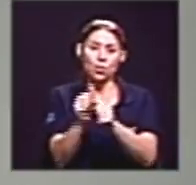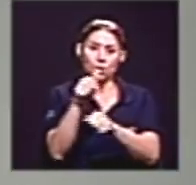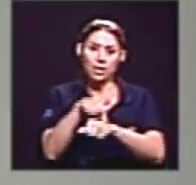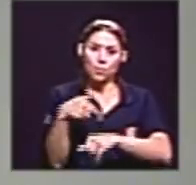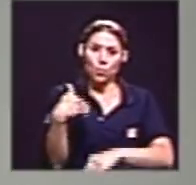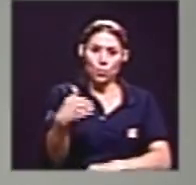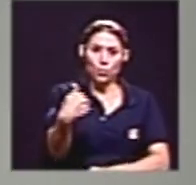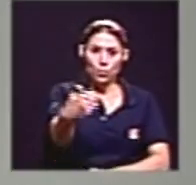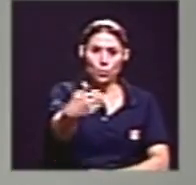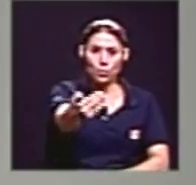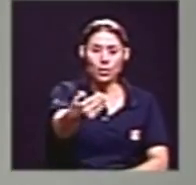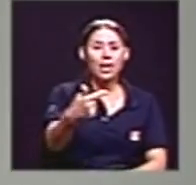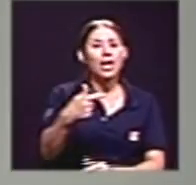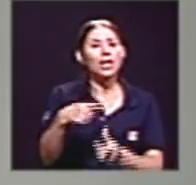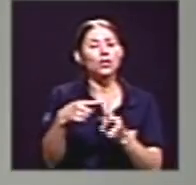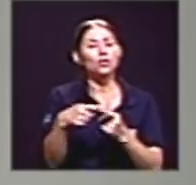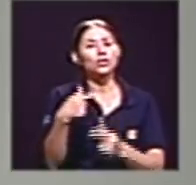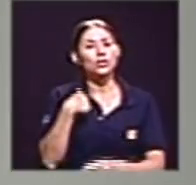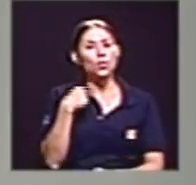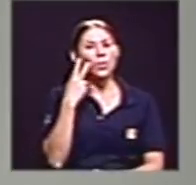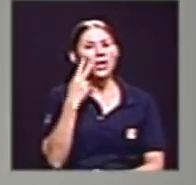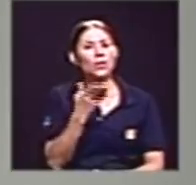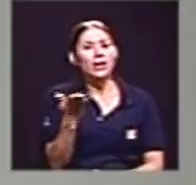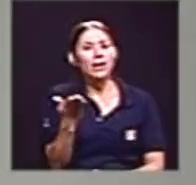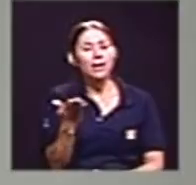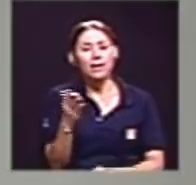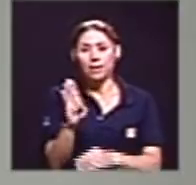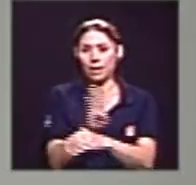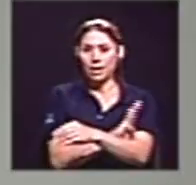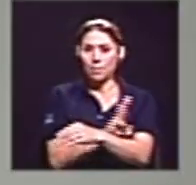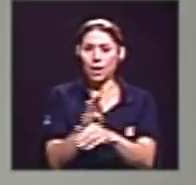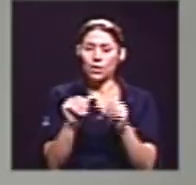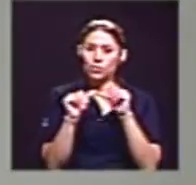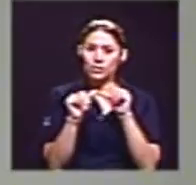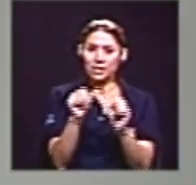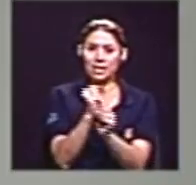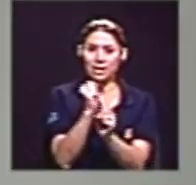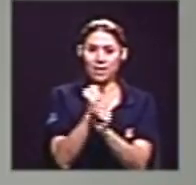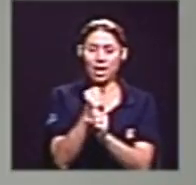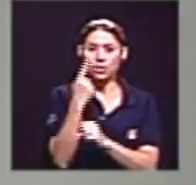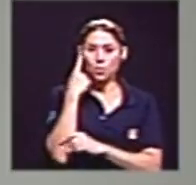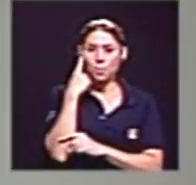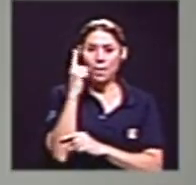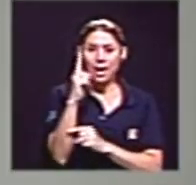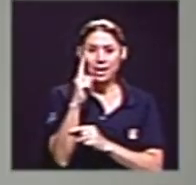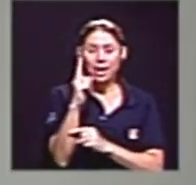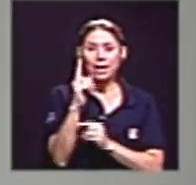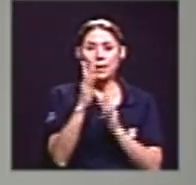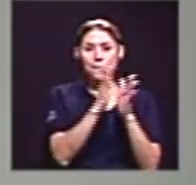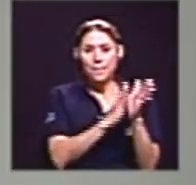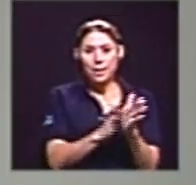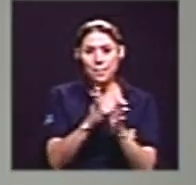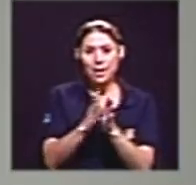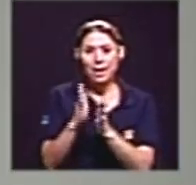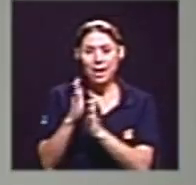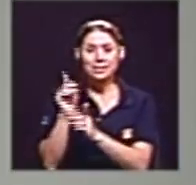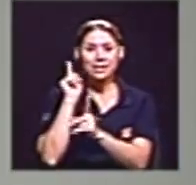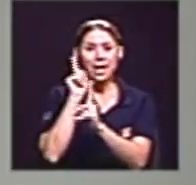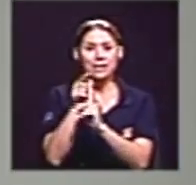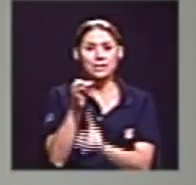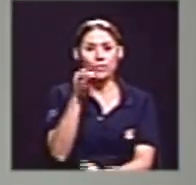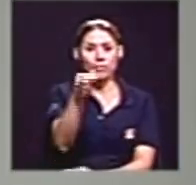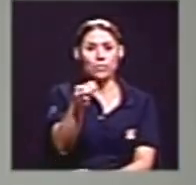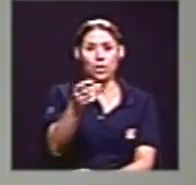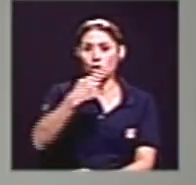Y entonces yo lo que veo es que el banco sigue trabajando para prepararse al llegar a ese momento. No estamos